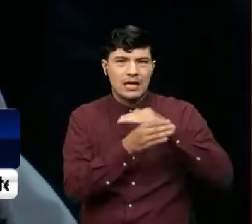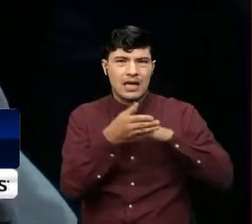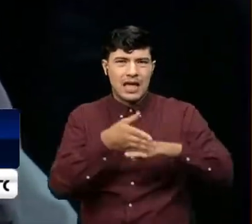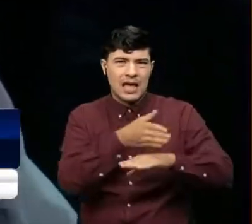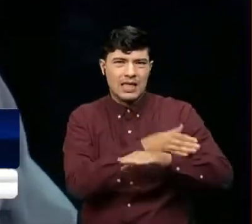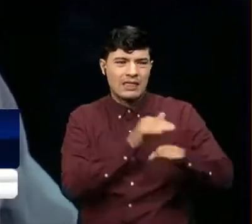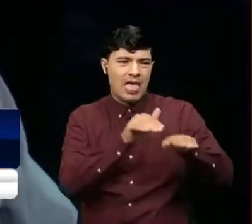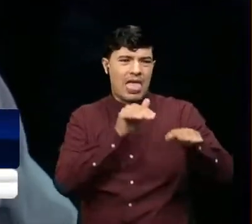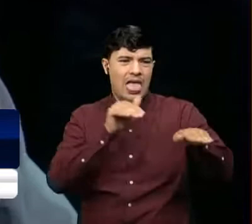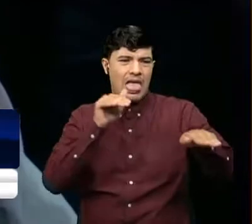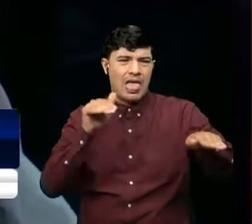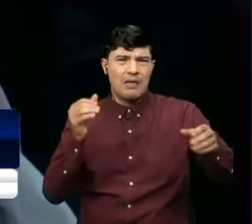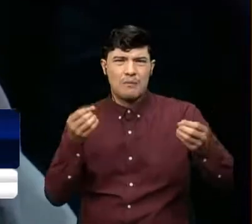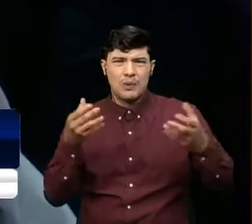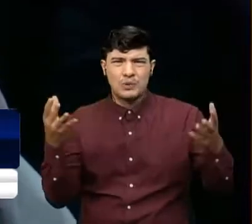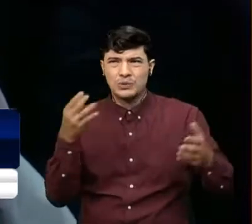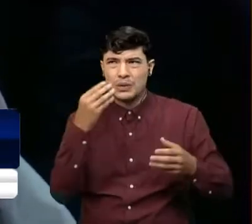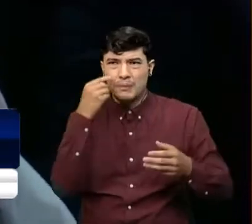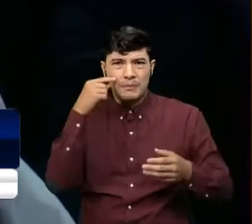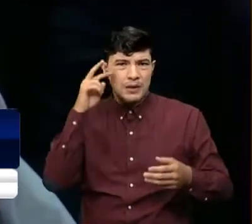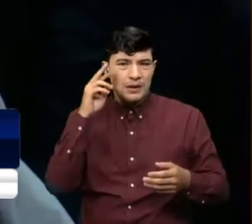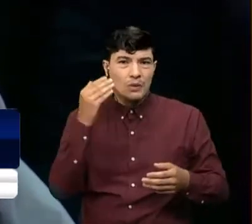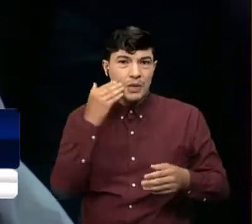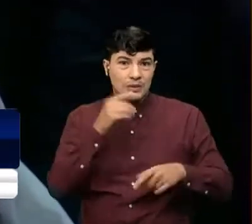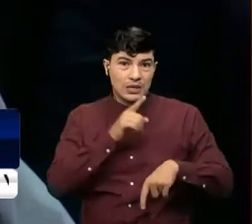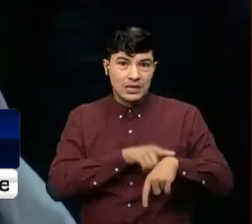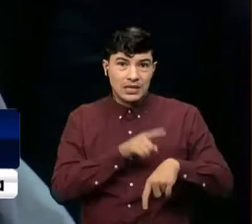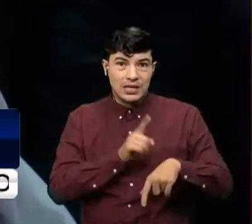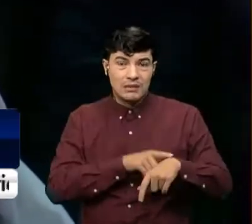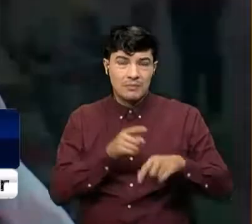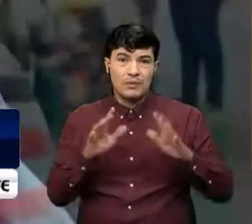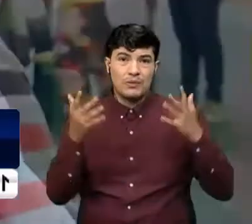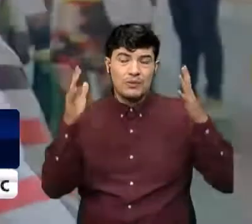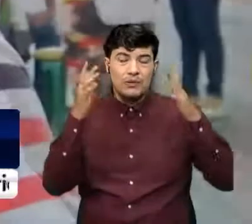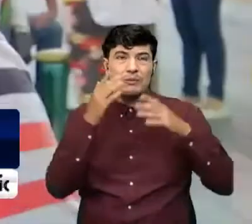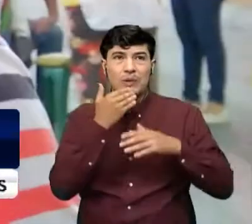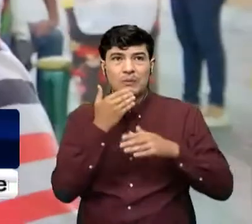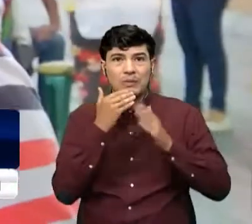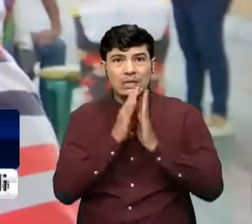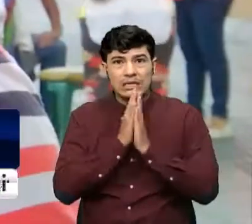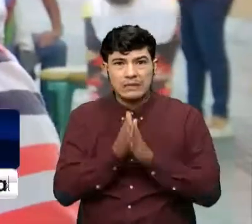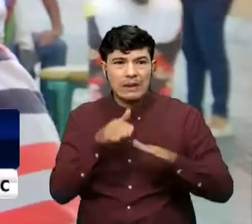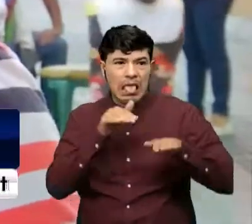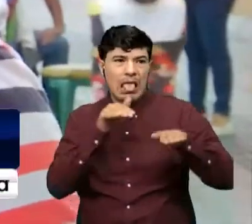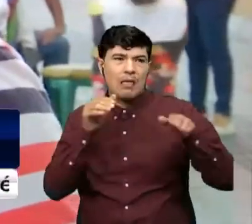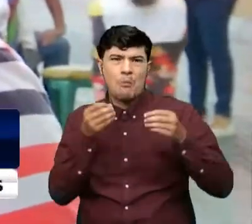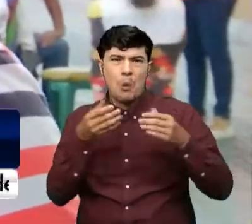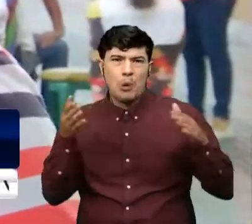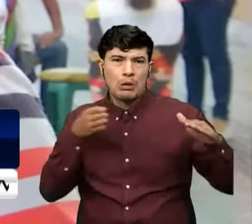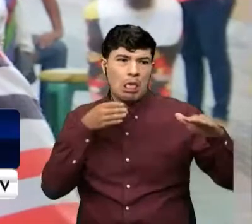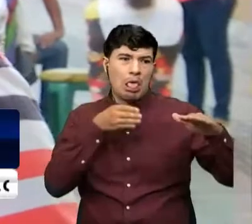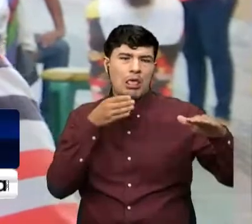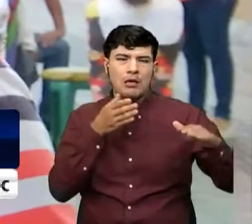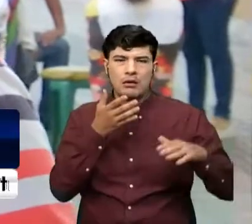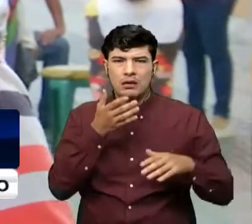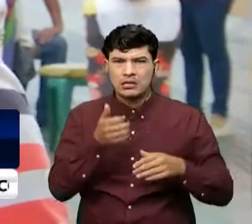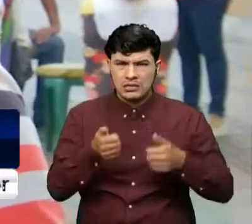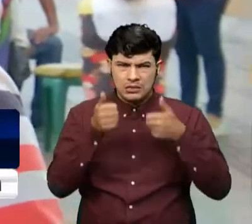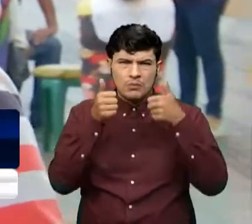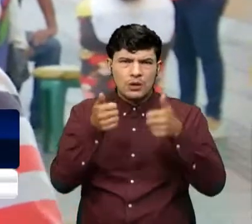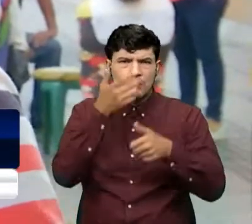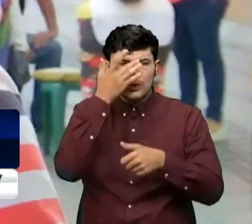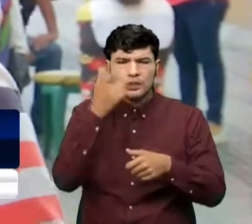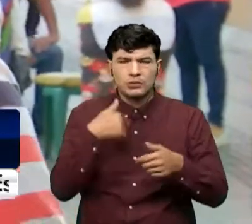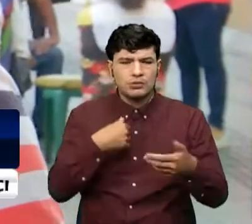encanto, una hazaña cuando se viaja en épocas de temporada alta. Es bueno porque usted recarga